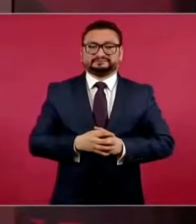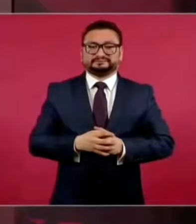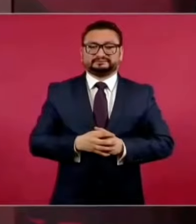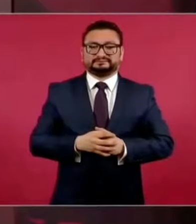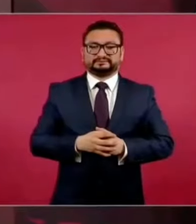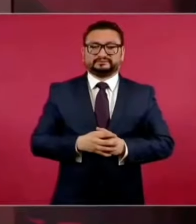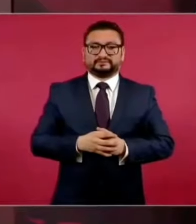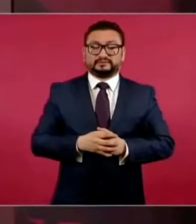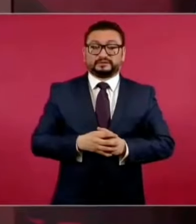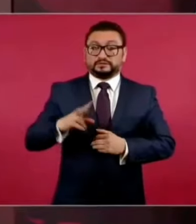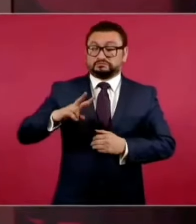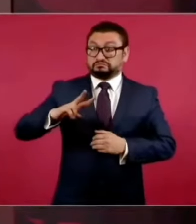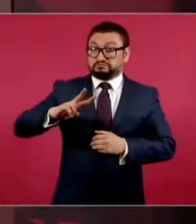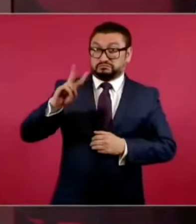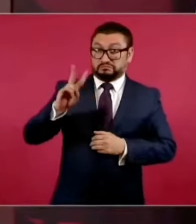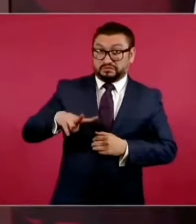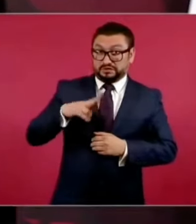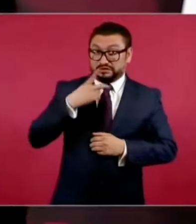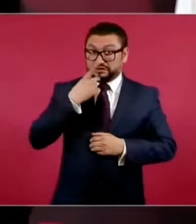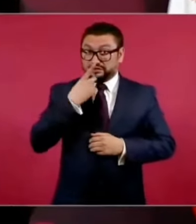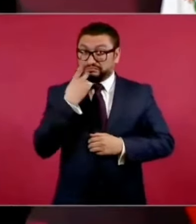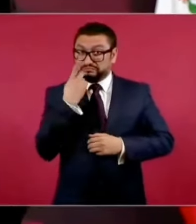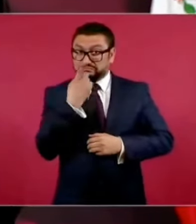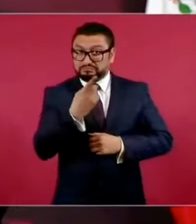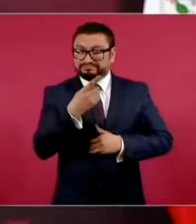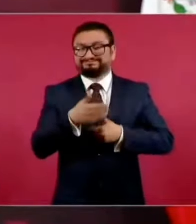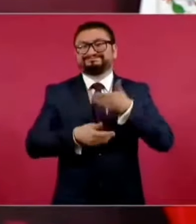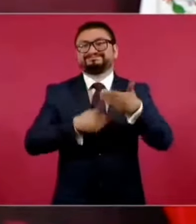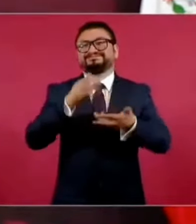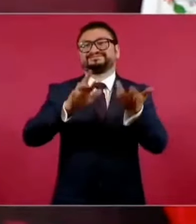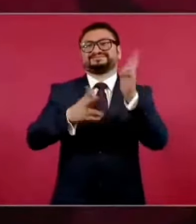La verdad es revolucionaria.